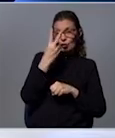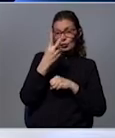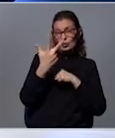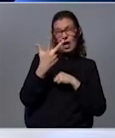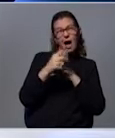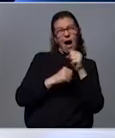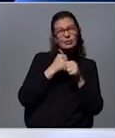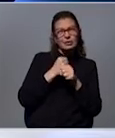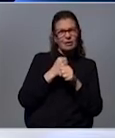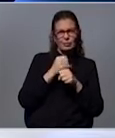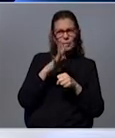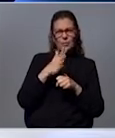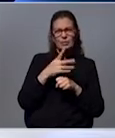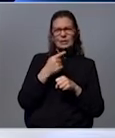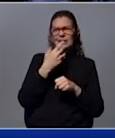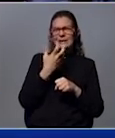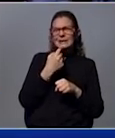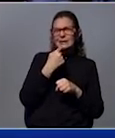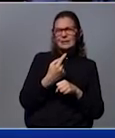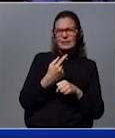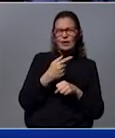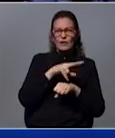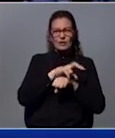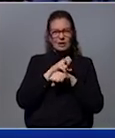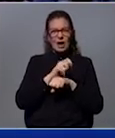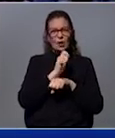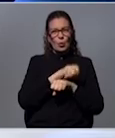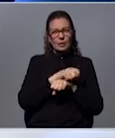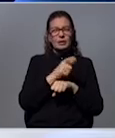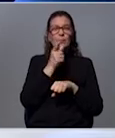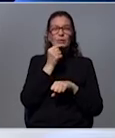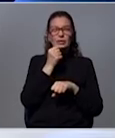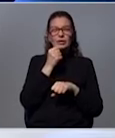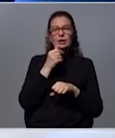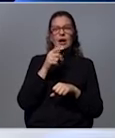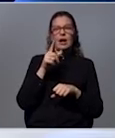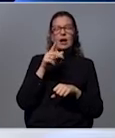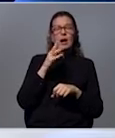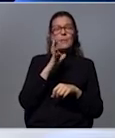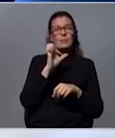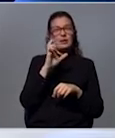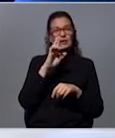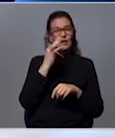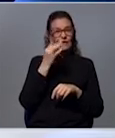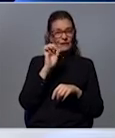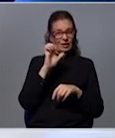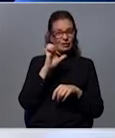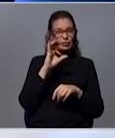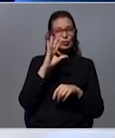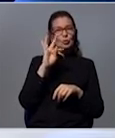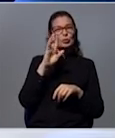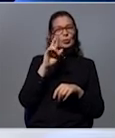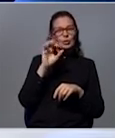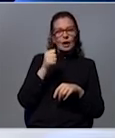o tres años establece quienes se actúan bajo la zona de los fiscales y los jueces dice la policía en la prefectura nacional naval e la policía aeroportuaria por lo tanto